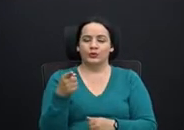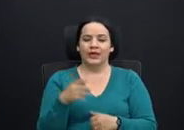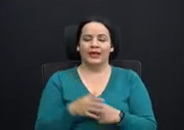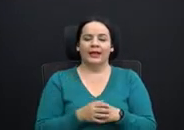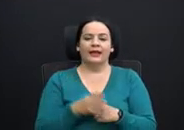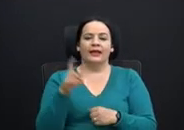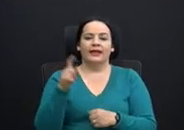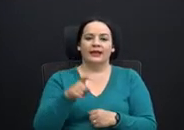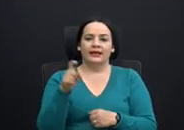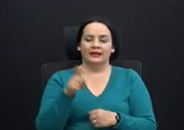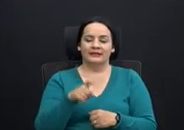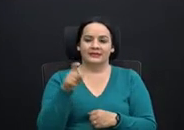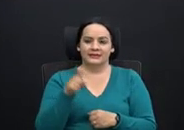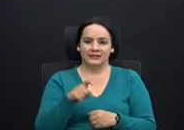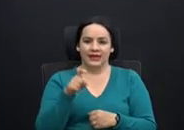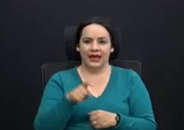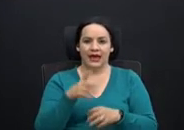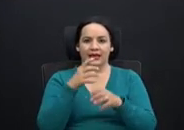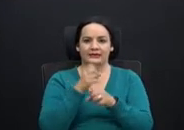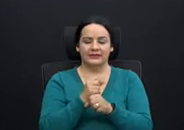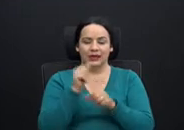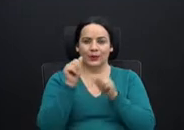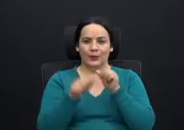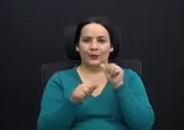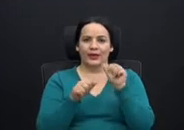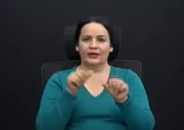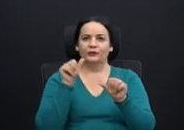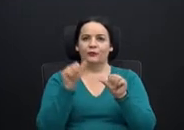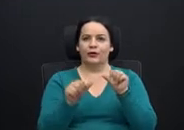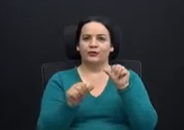la necesidad de hacer un esfuerzo